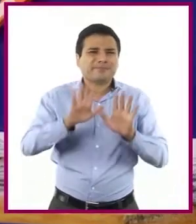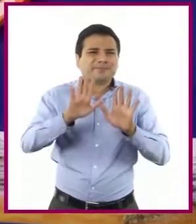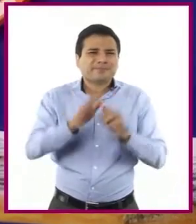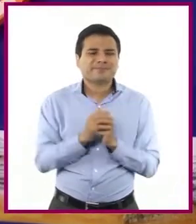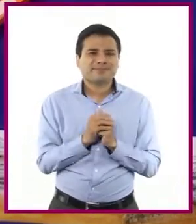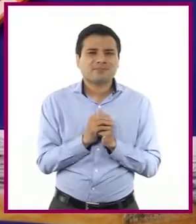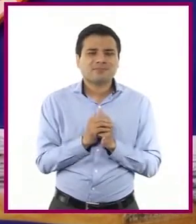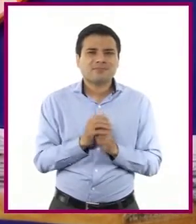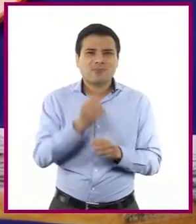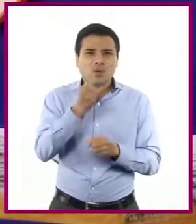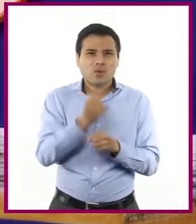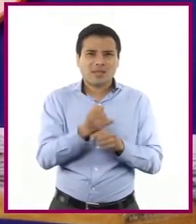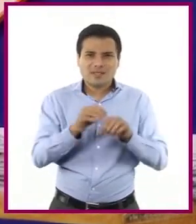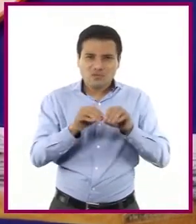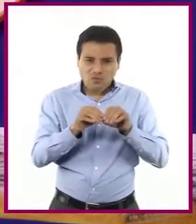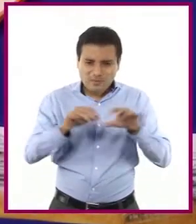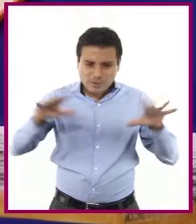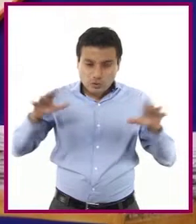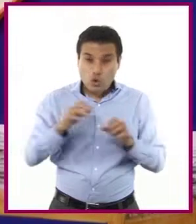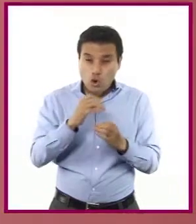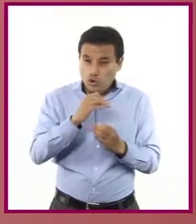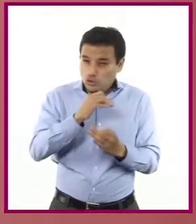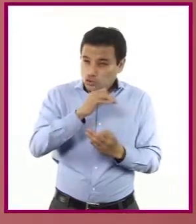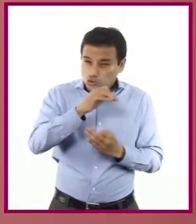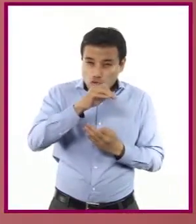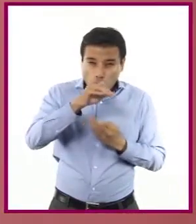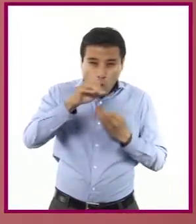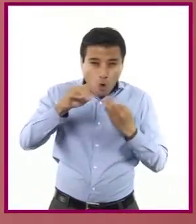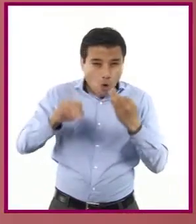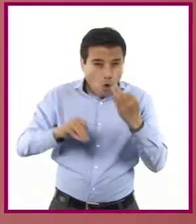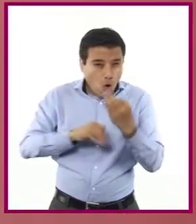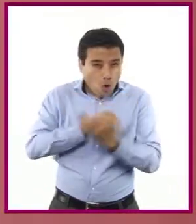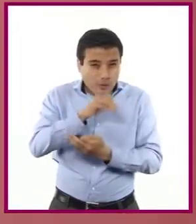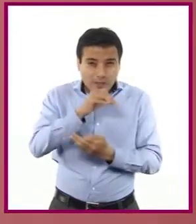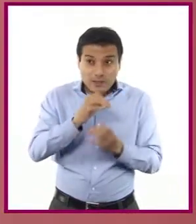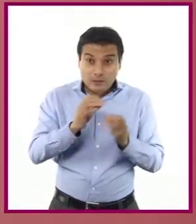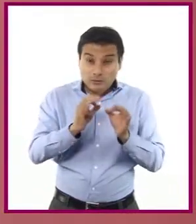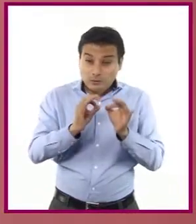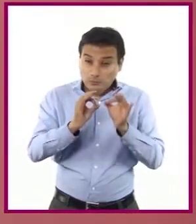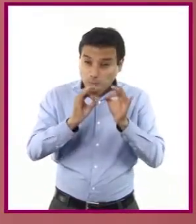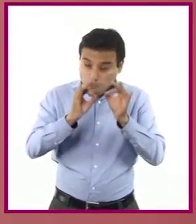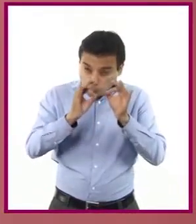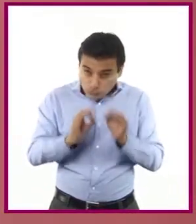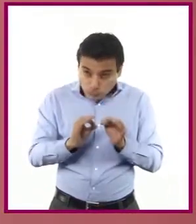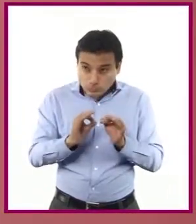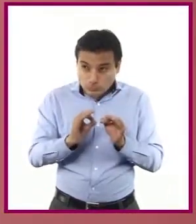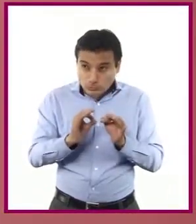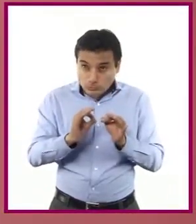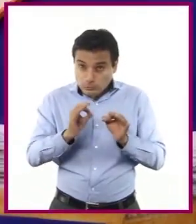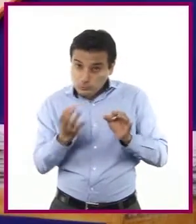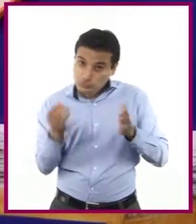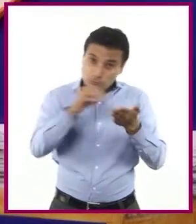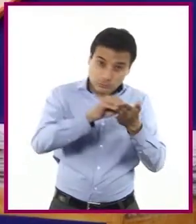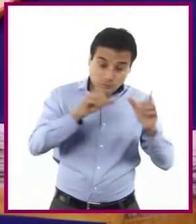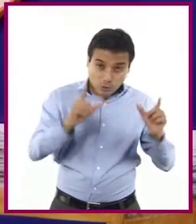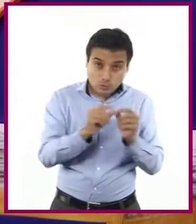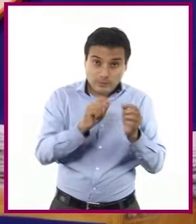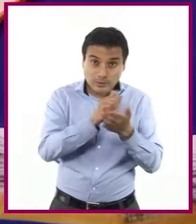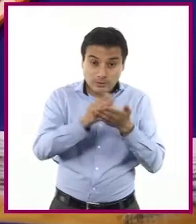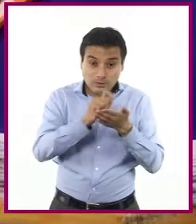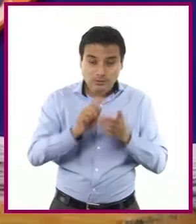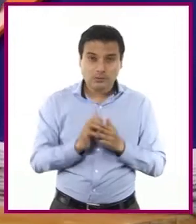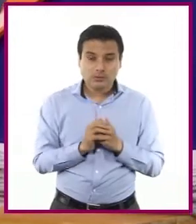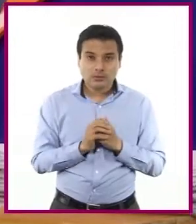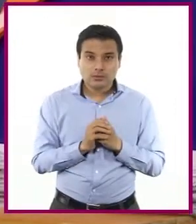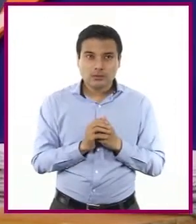¿toda la información que aparece en los libros que conseguiste debe estar incluida en tu resumen? Bueno,